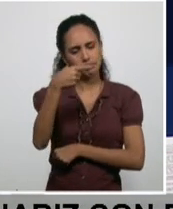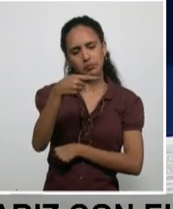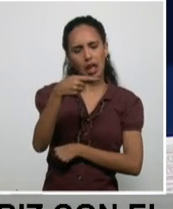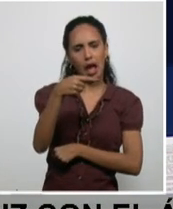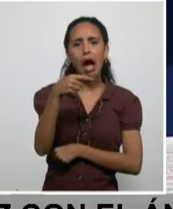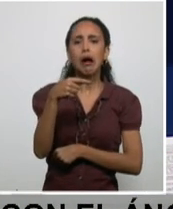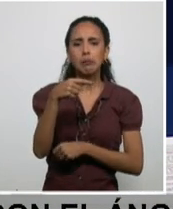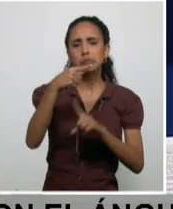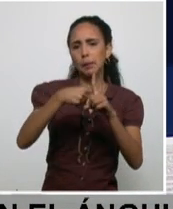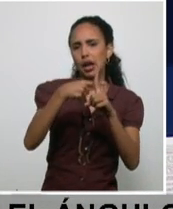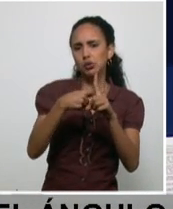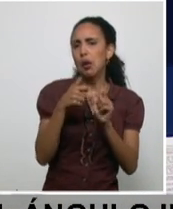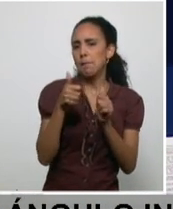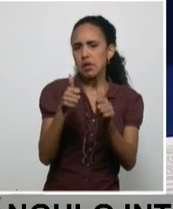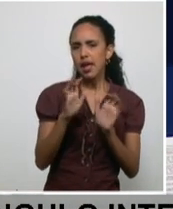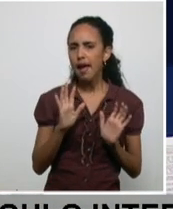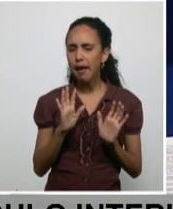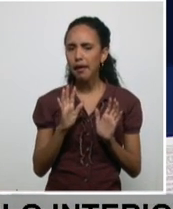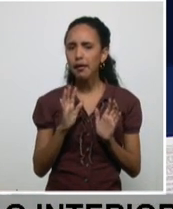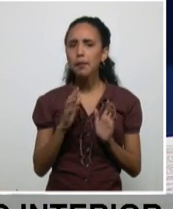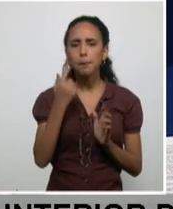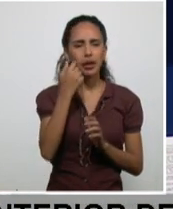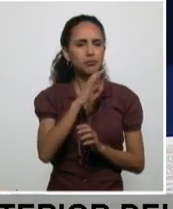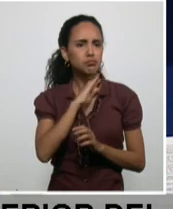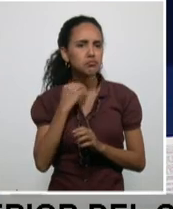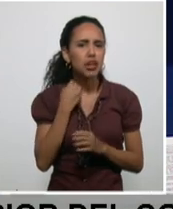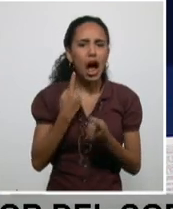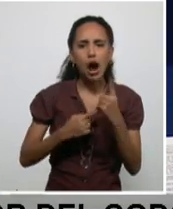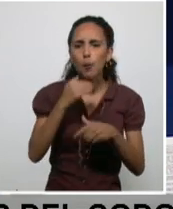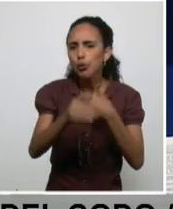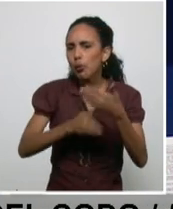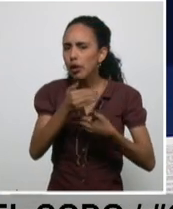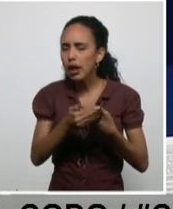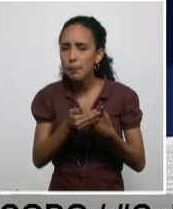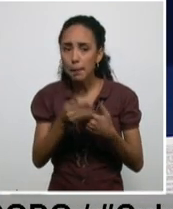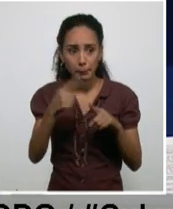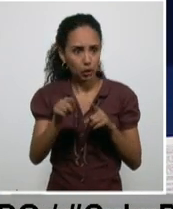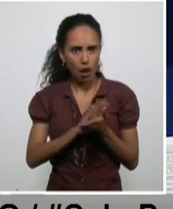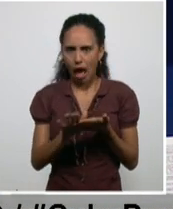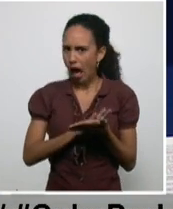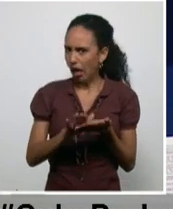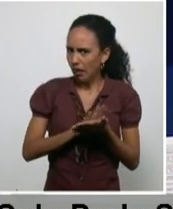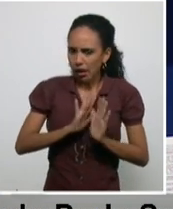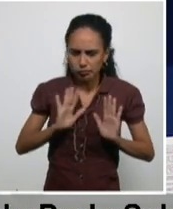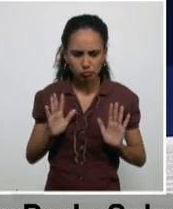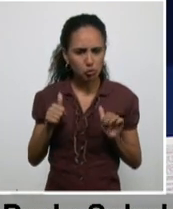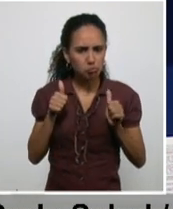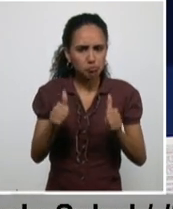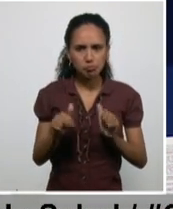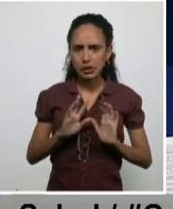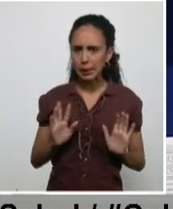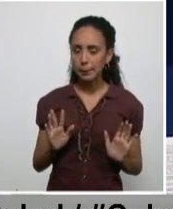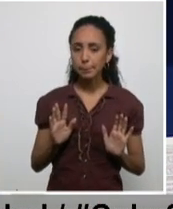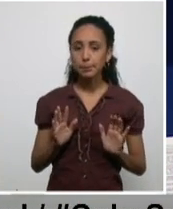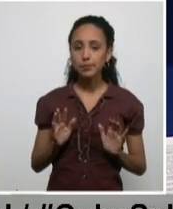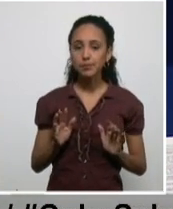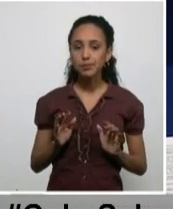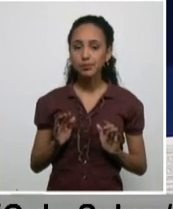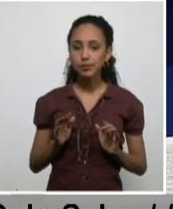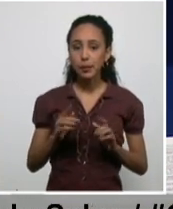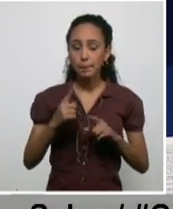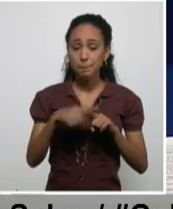te pesquisan a ver si tienes síntomas y ni la temperatura ni síntomas, no tengo nada. Ahora, hermano, aunque no